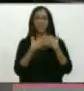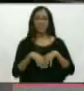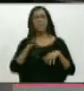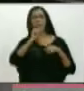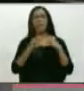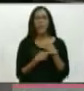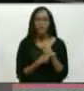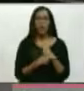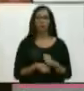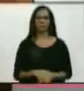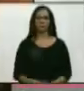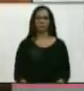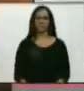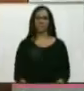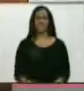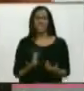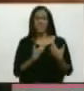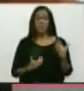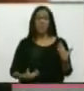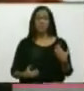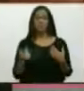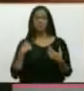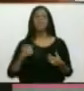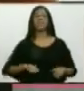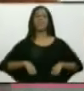Guaidó. El dueño de Rappi tiene